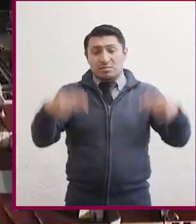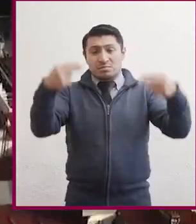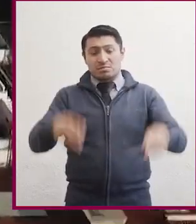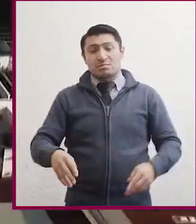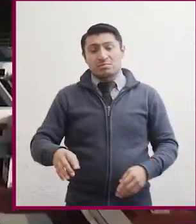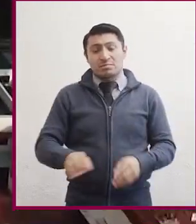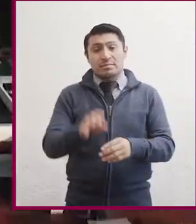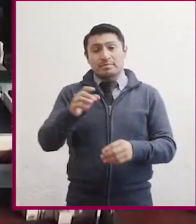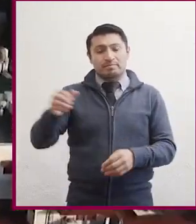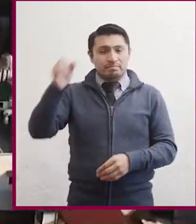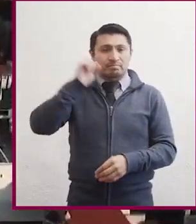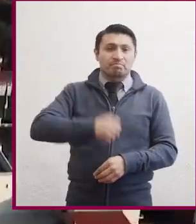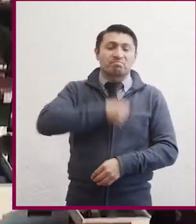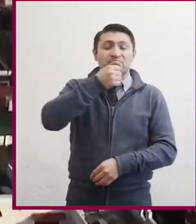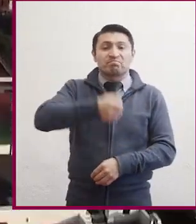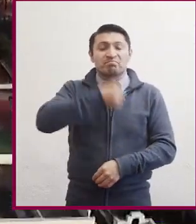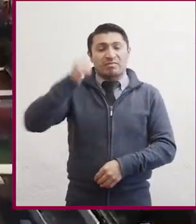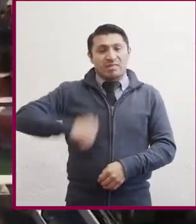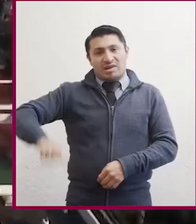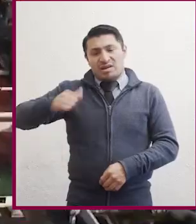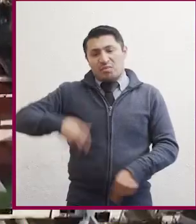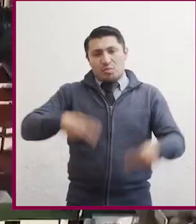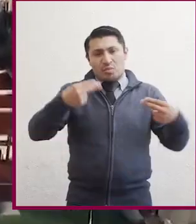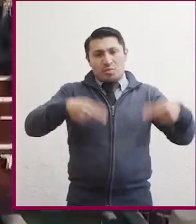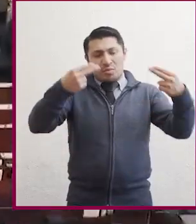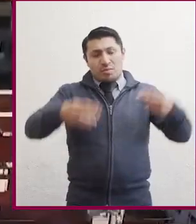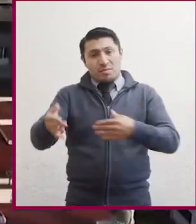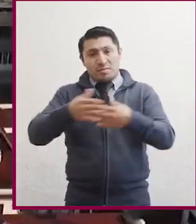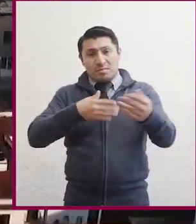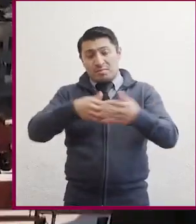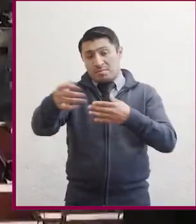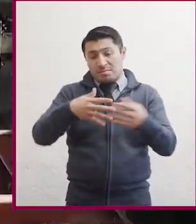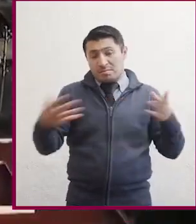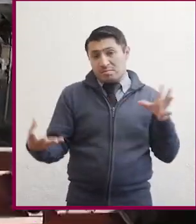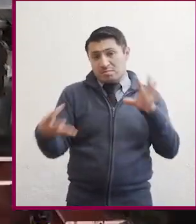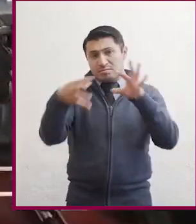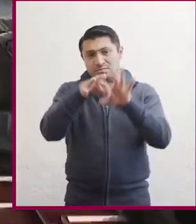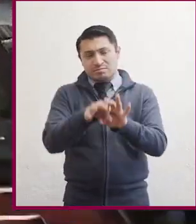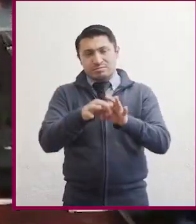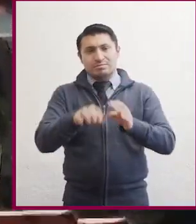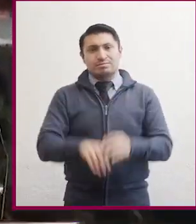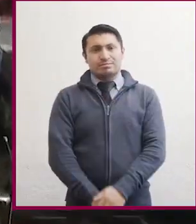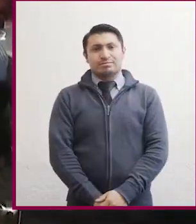del barrio, entre viejos negocios que conviven con otros más recientes.